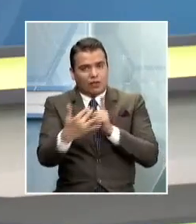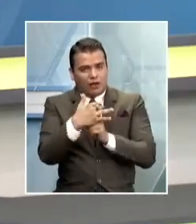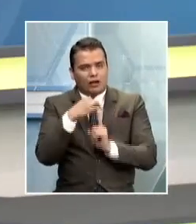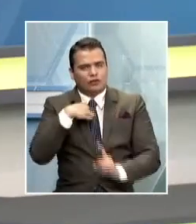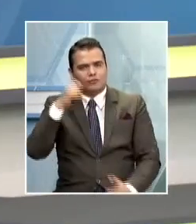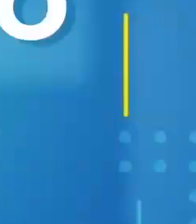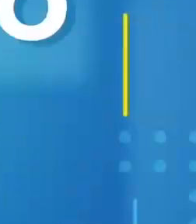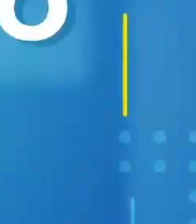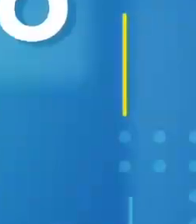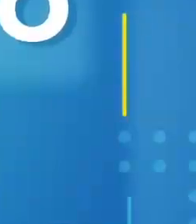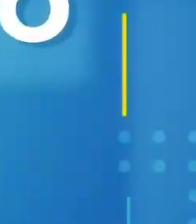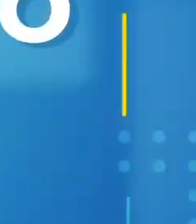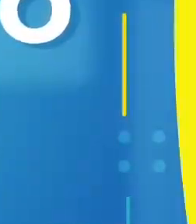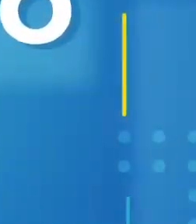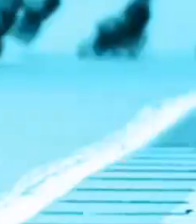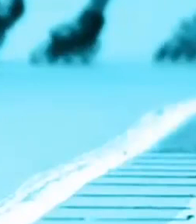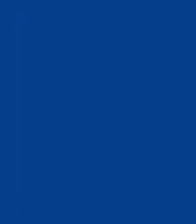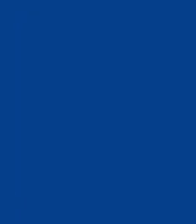entenderá.